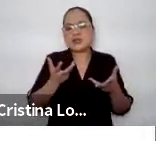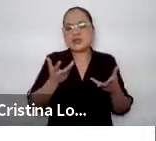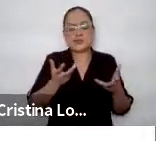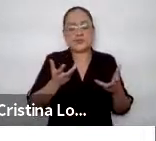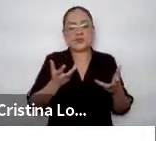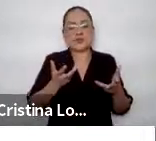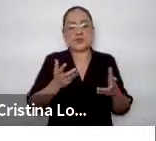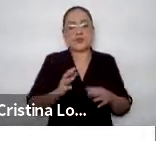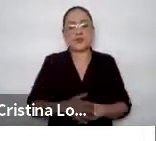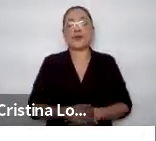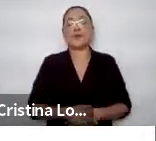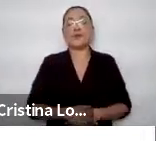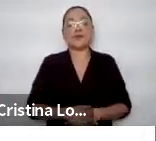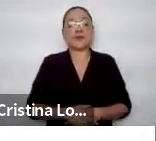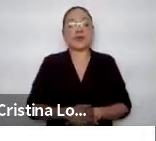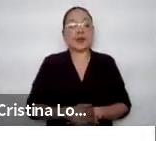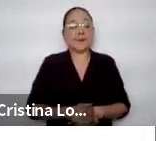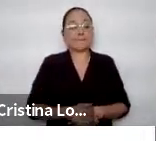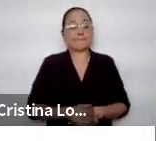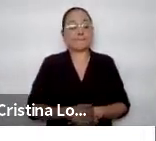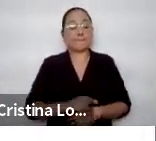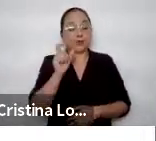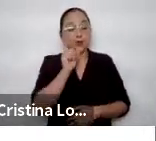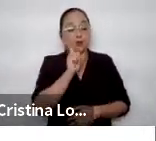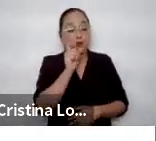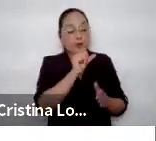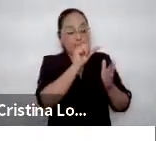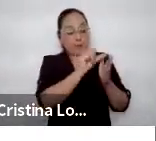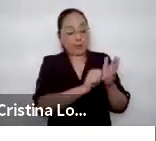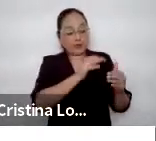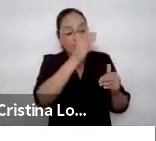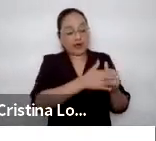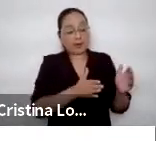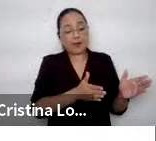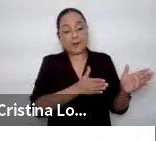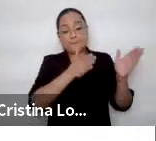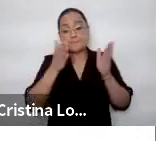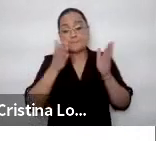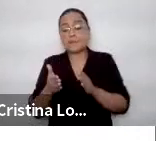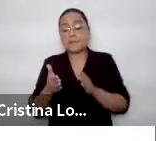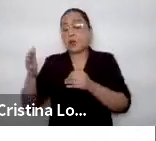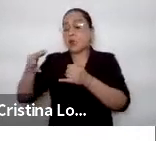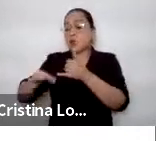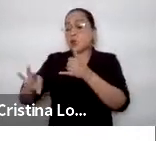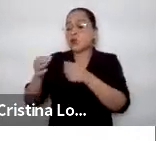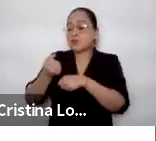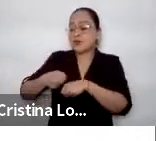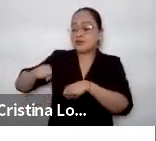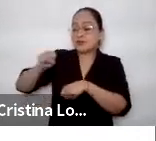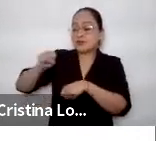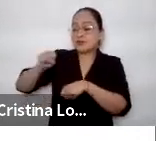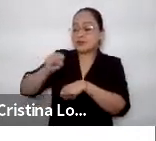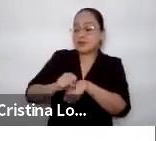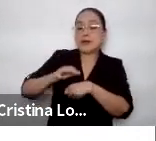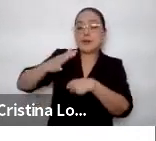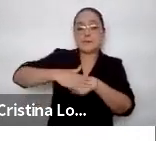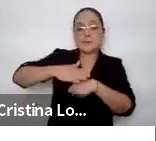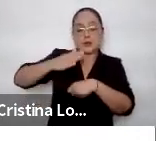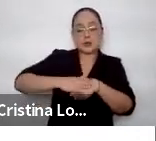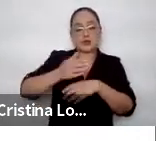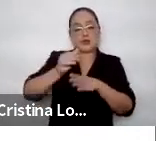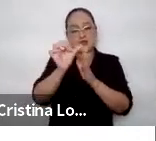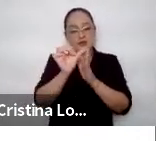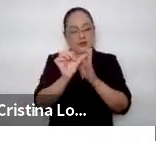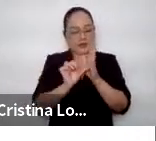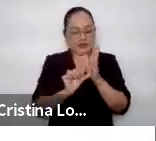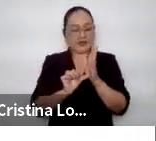semana del mes siguiente al cierre del mes que estamos viendo. Por ejemplo, aquí ustedes vieron, los que me